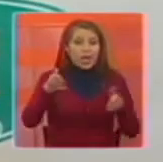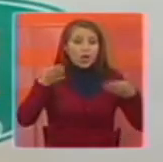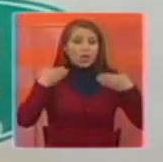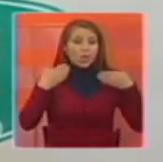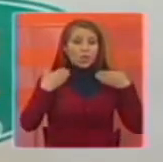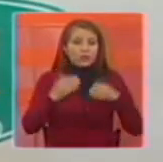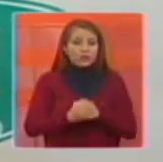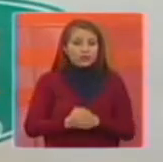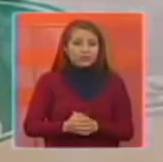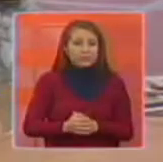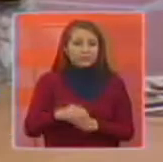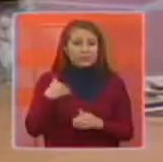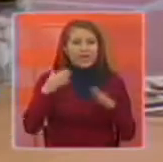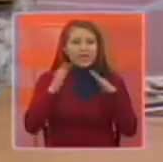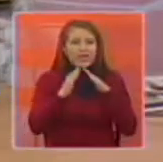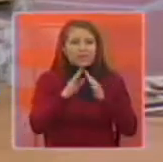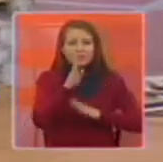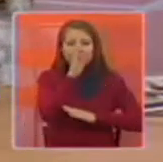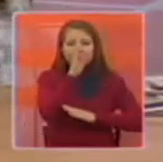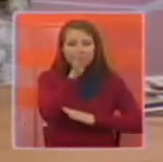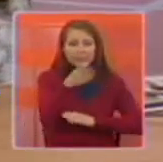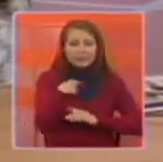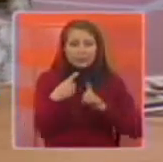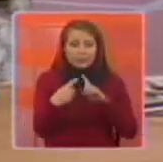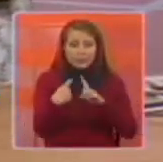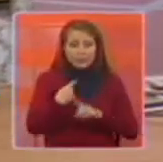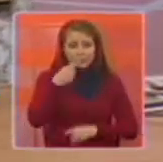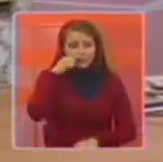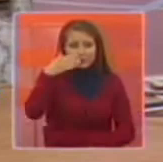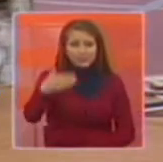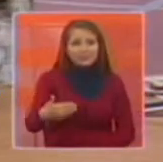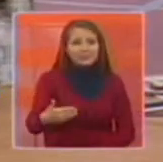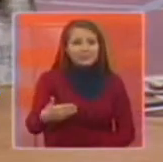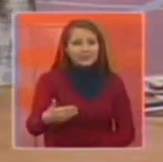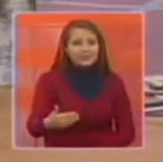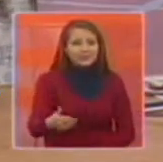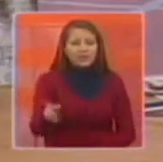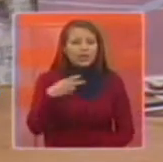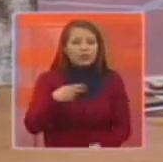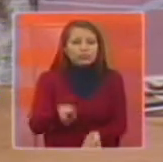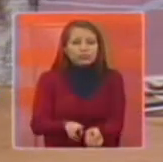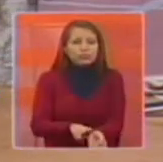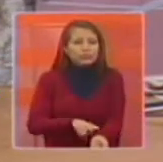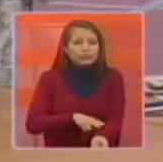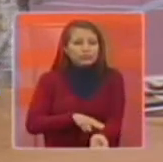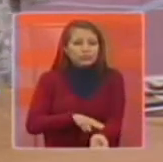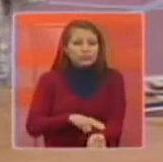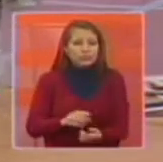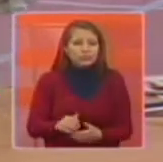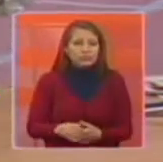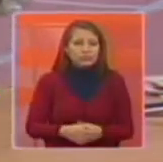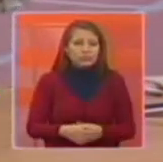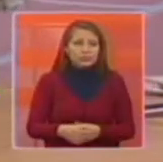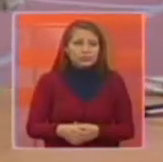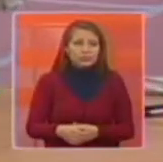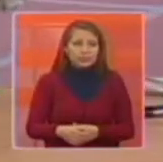Guayaquil. En mi casa siempre se hacían, cuando yo era chica, había pues esa tendencia a hacer